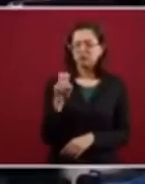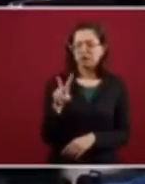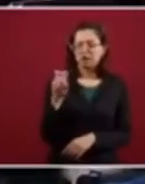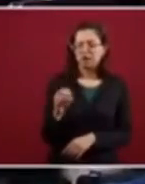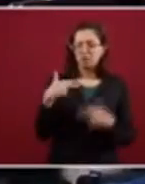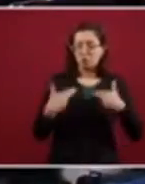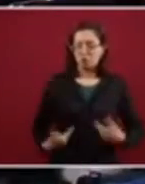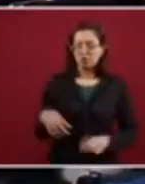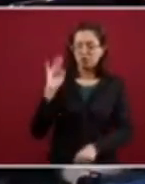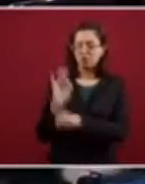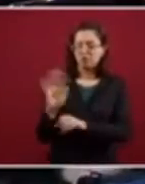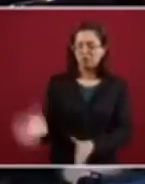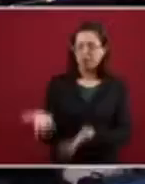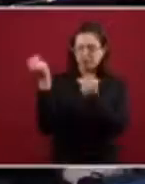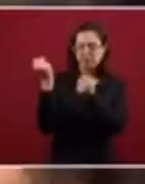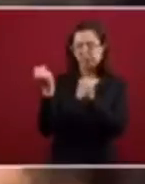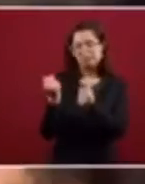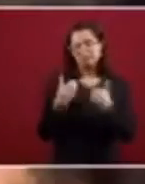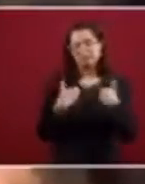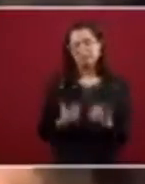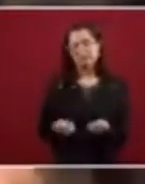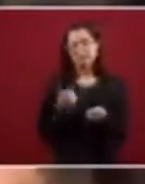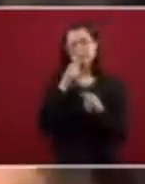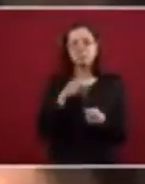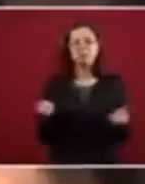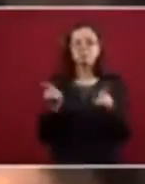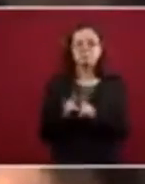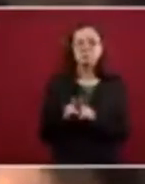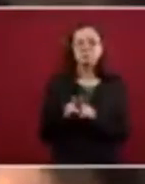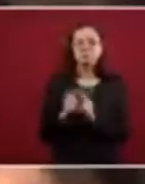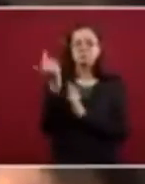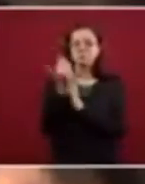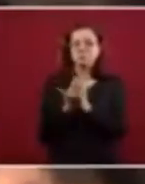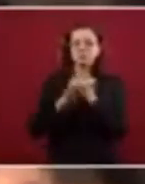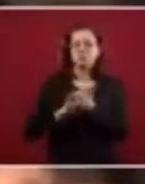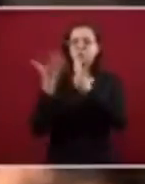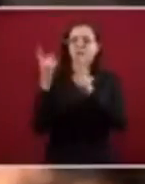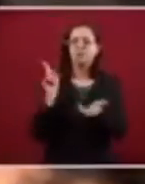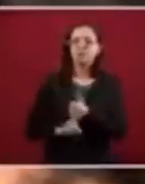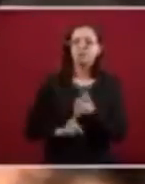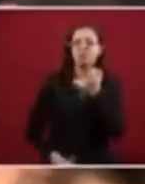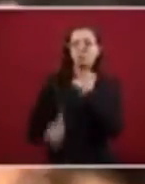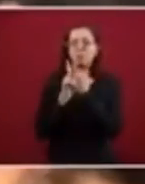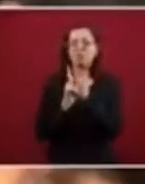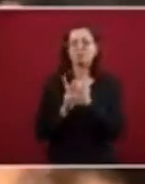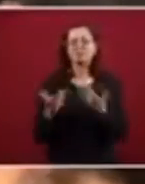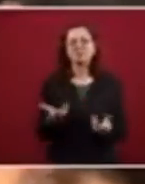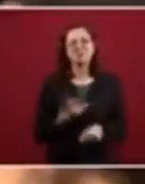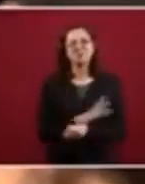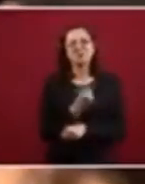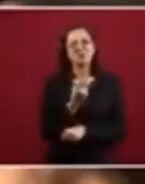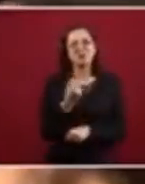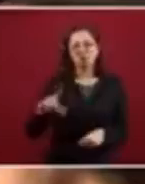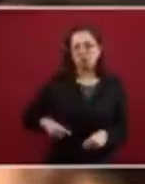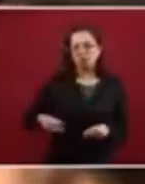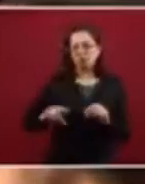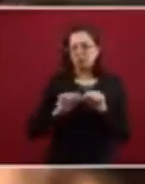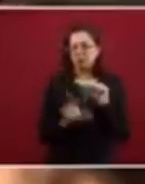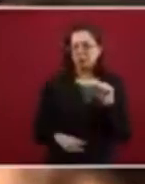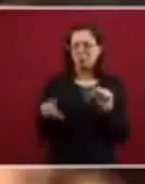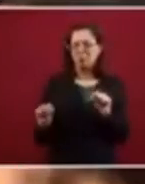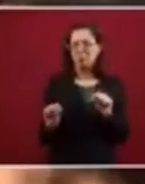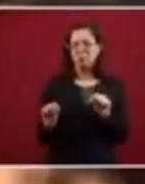cuestiones humanitarias y digamos hasta por aminorar la violencia en el país, ¿por qué el gobierno de México o este gobierno